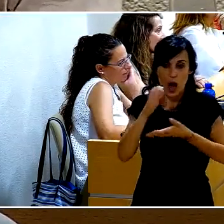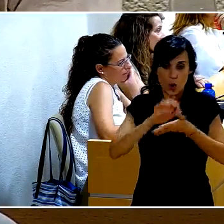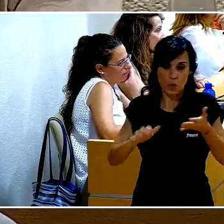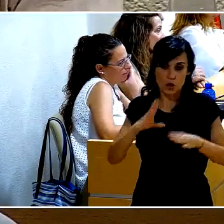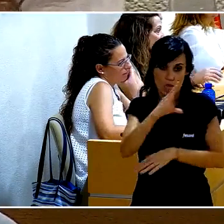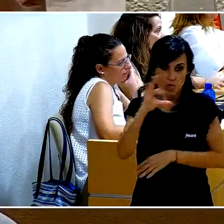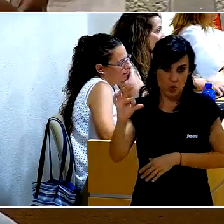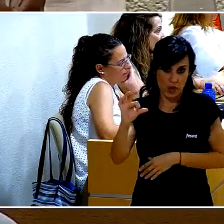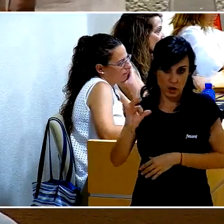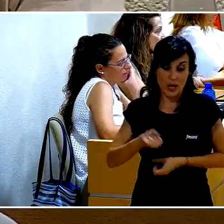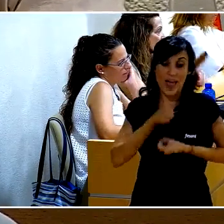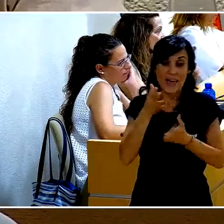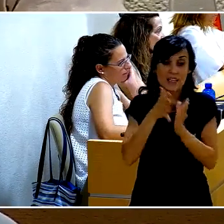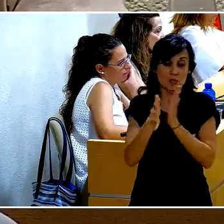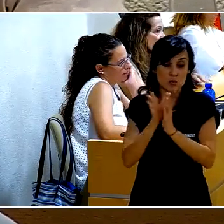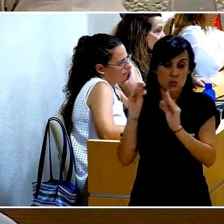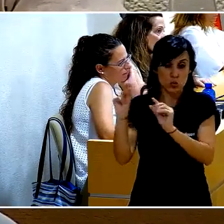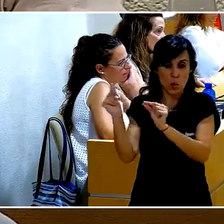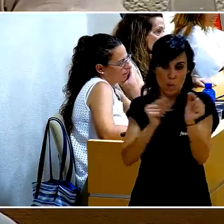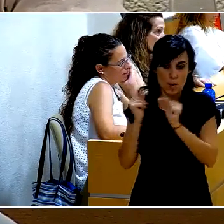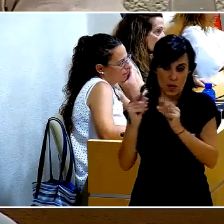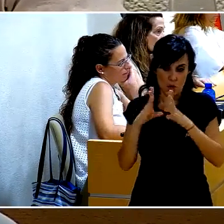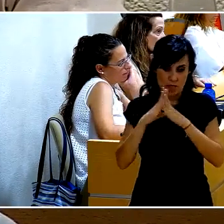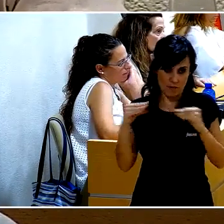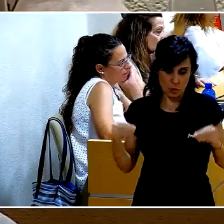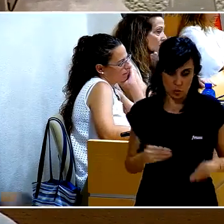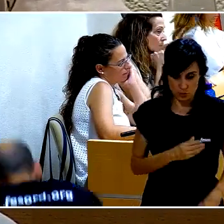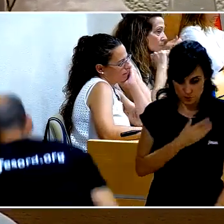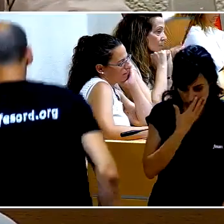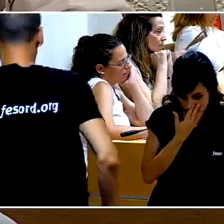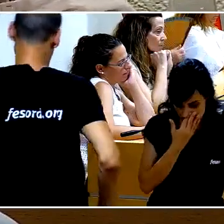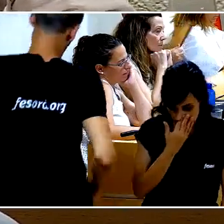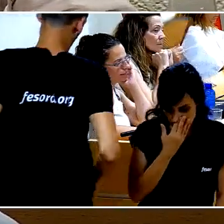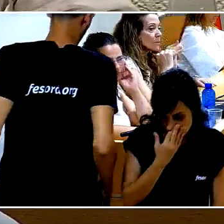Ciudadanos expuso en el pleno correspondiente a dicha localidad.